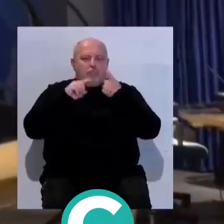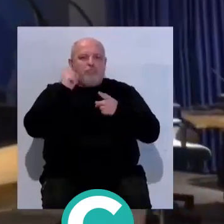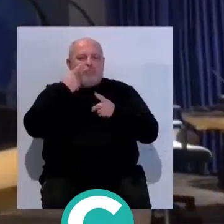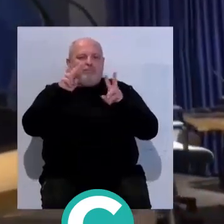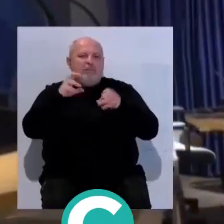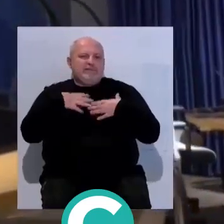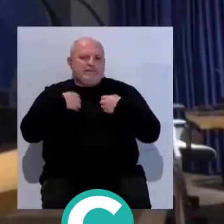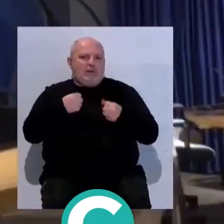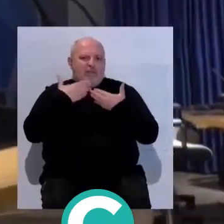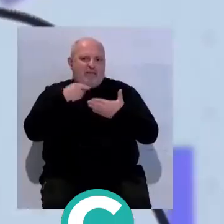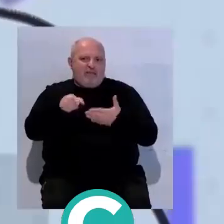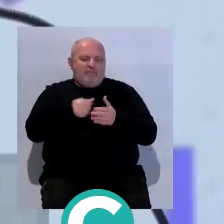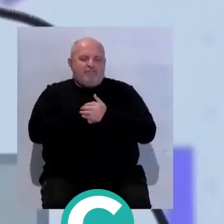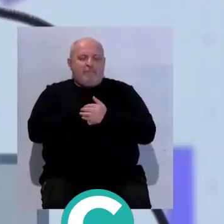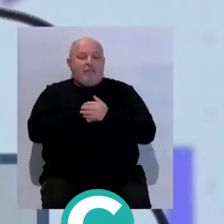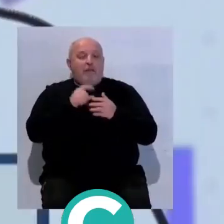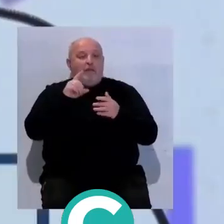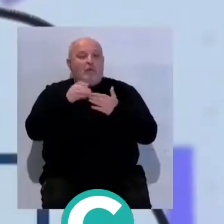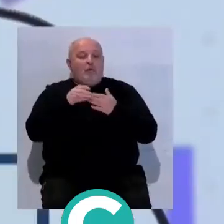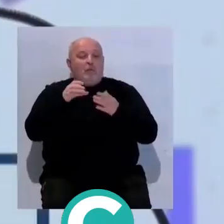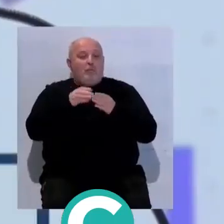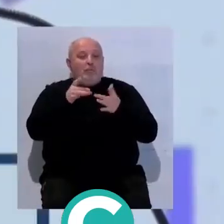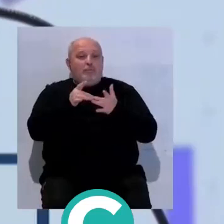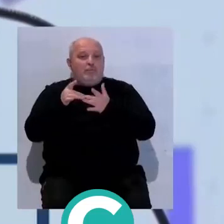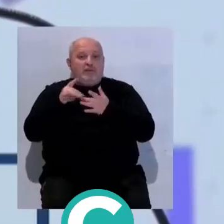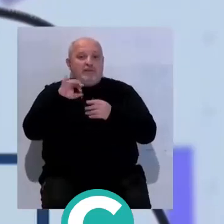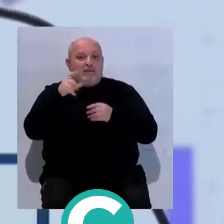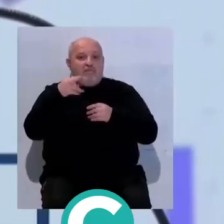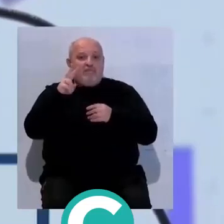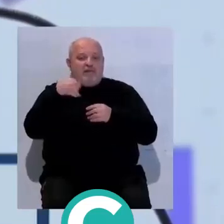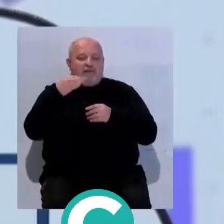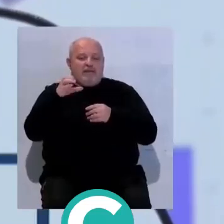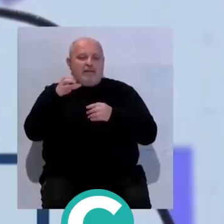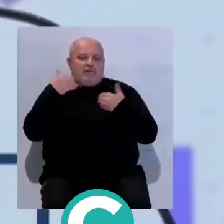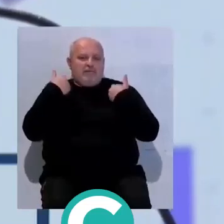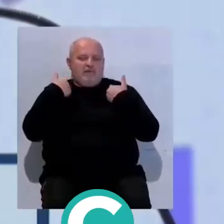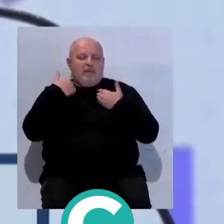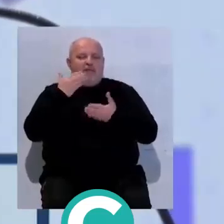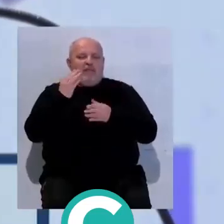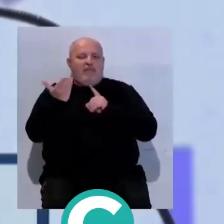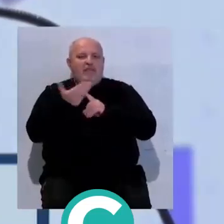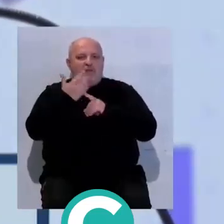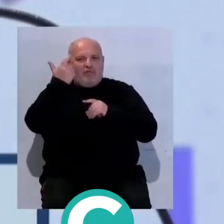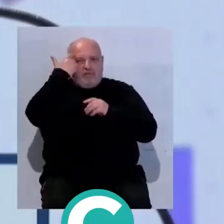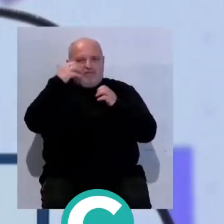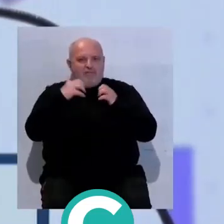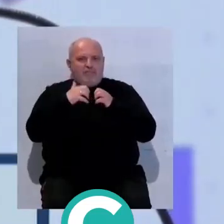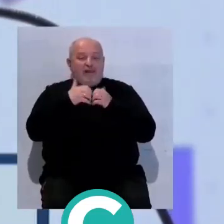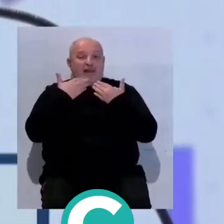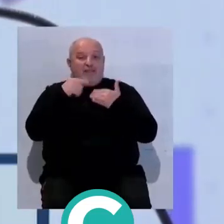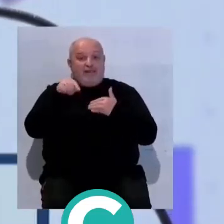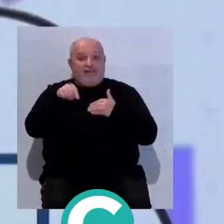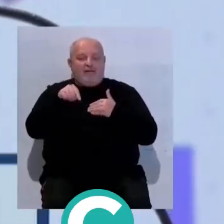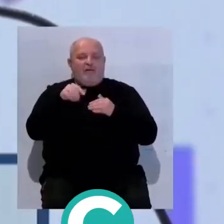de la salud. El grupo liderado por Isabel Benavente y Simón Lubián, daño cerebral perinatal, que gracias a